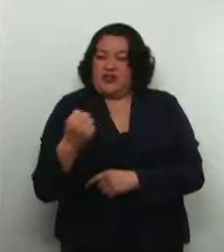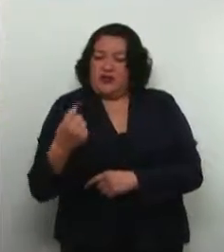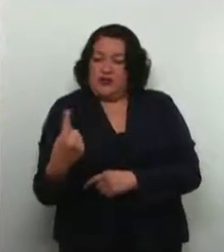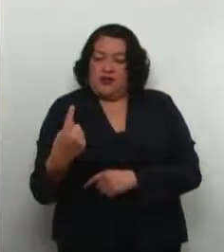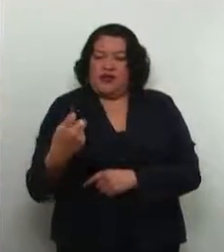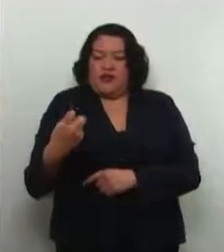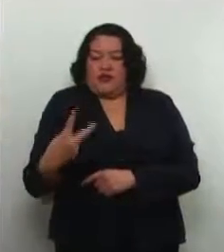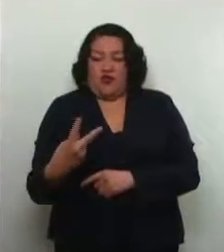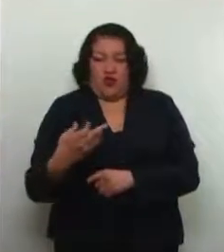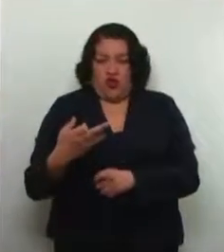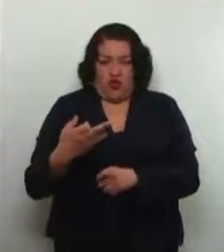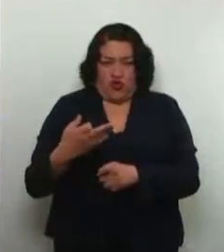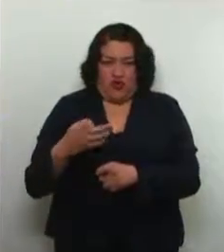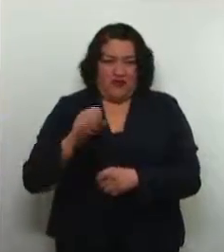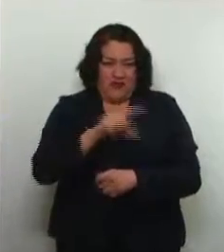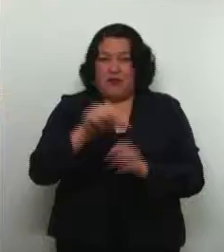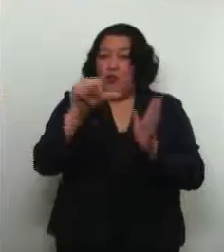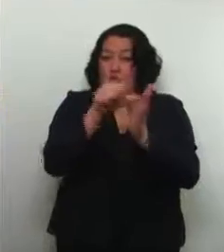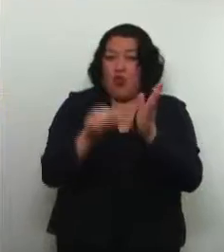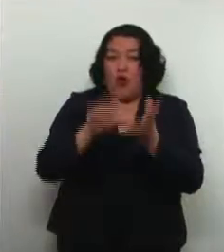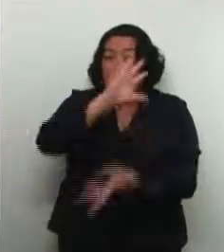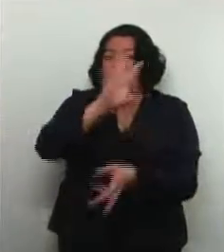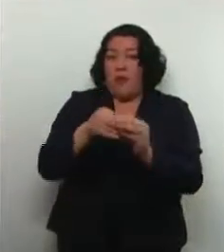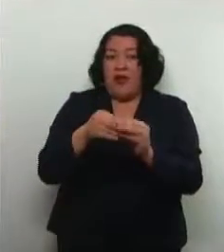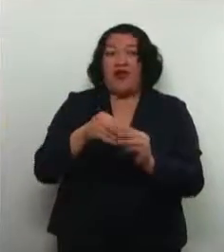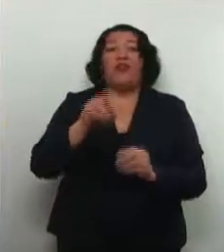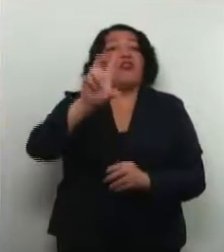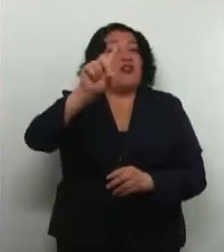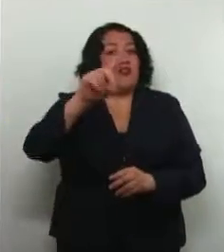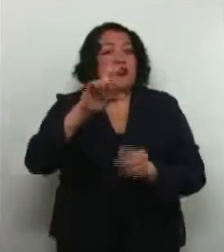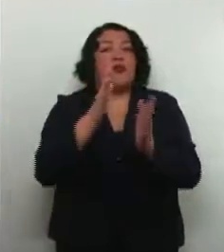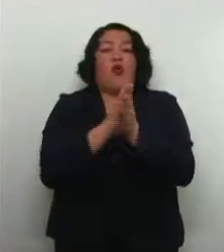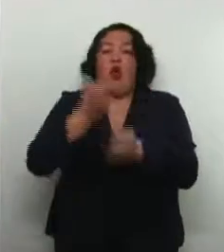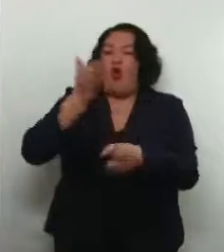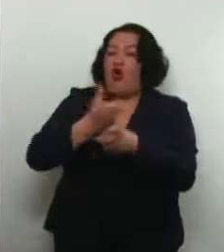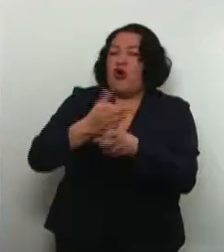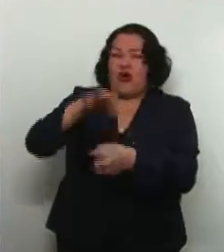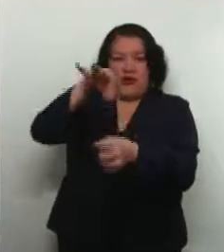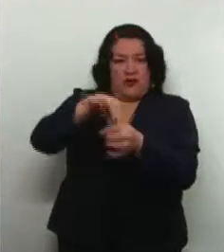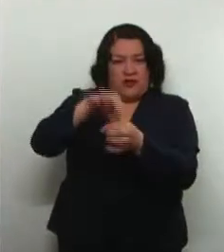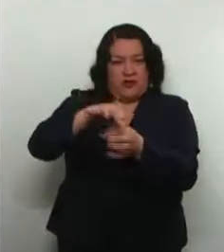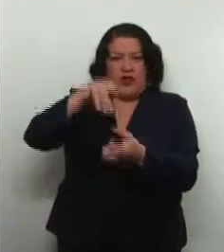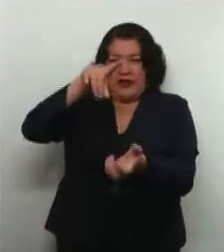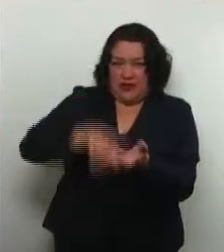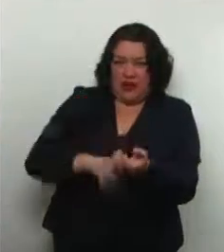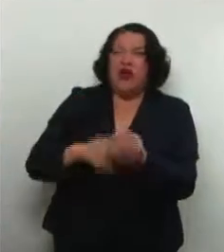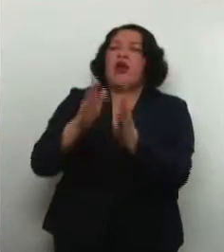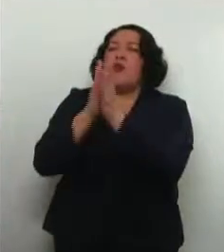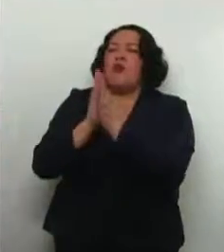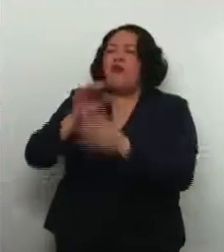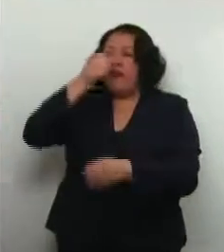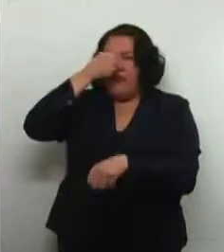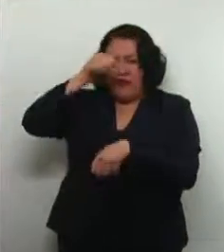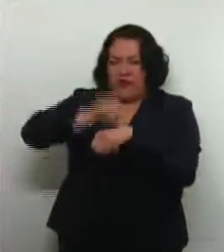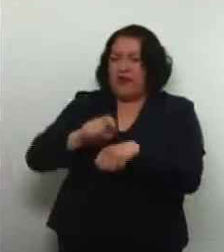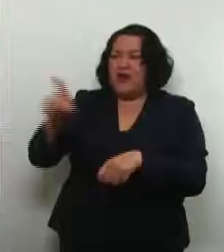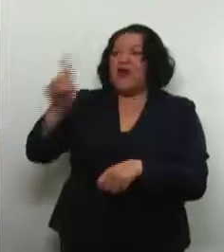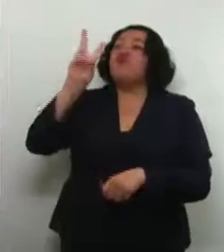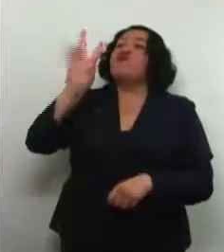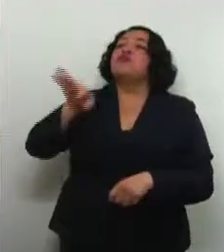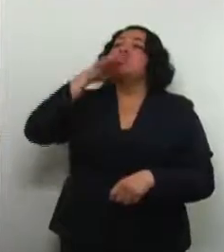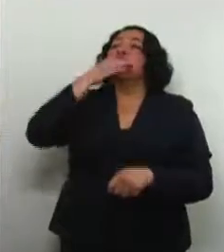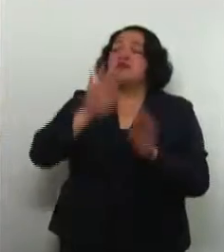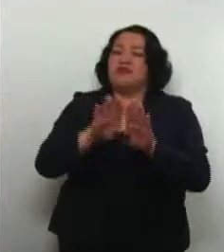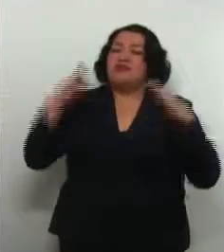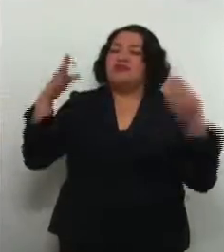1 y 2 del artículo 30. Pido a la Secretaría abra el sistema electrónico por 2